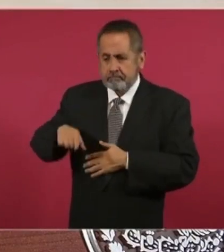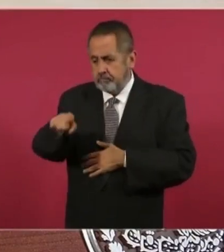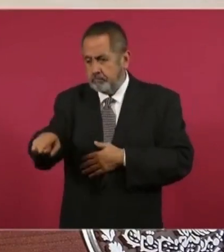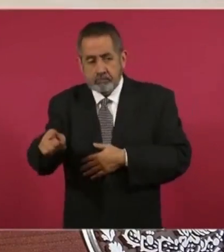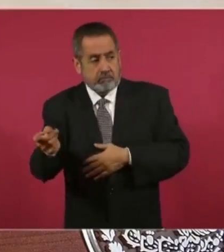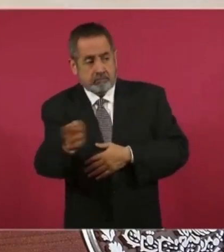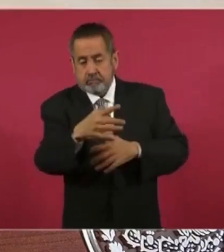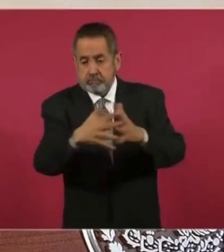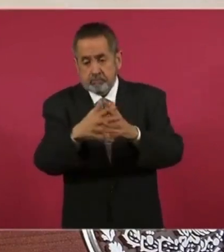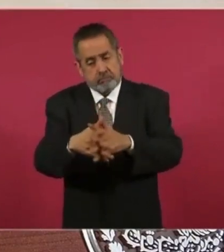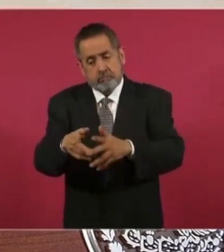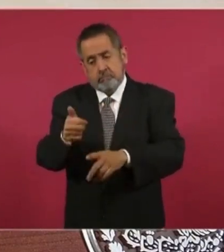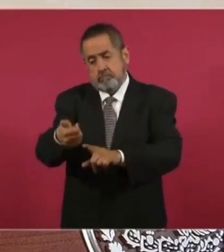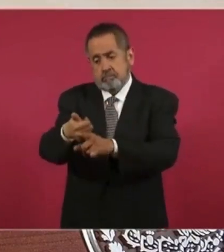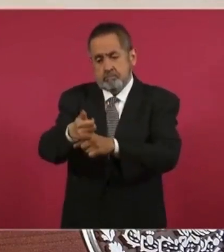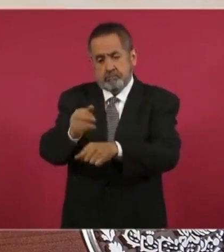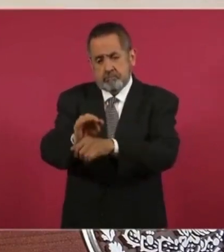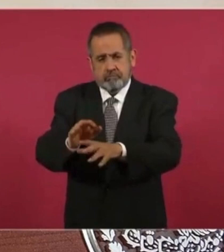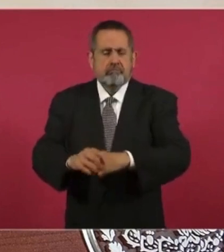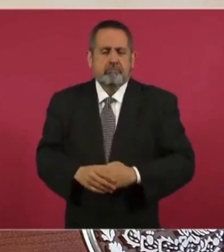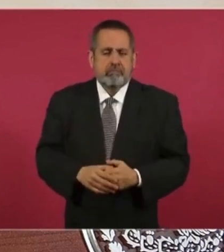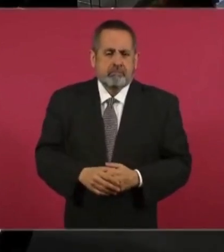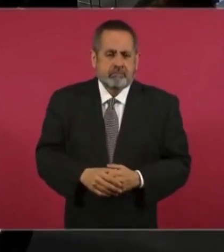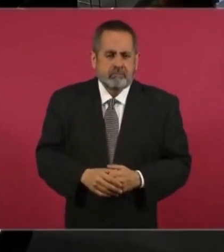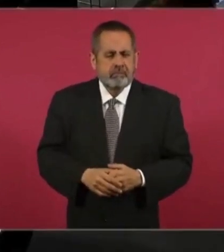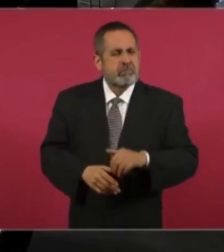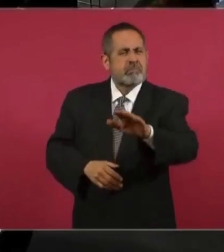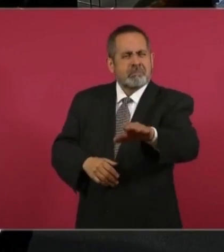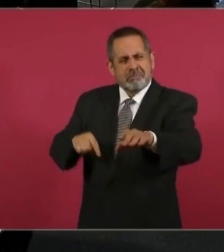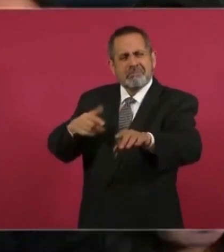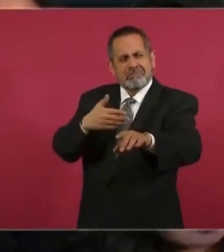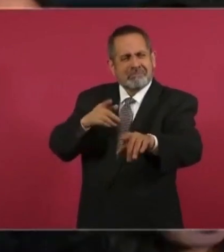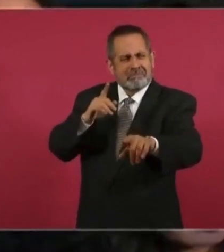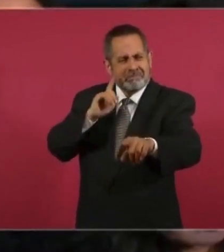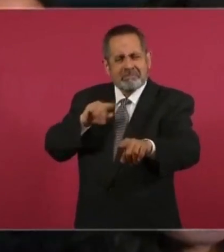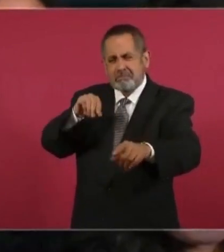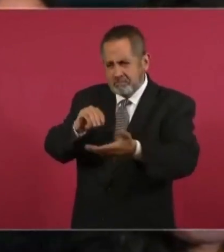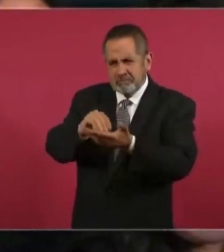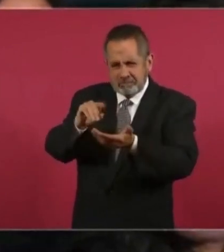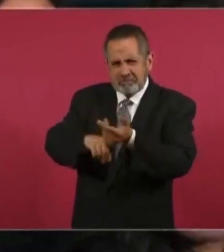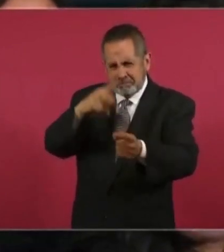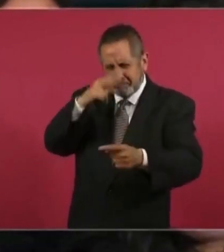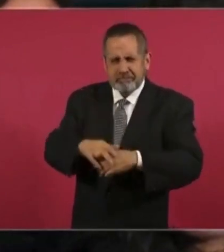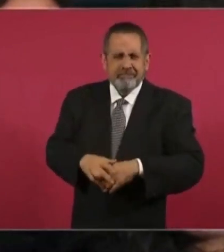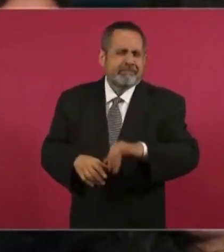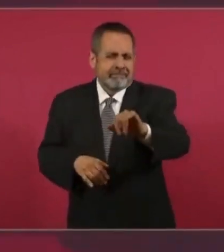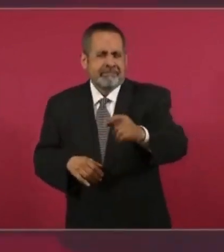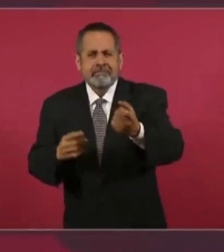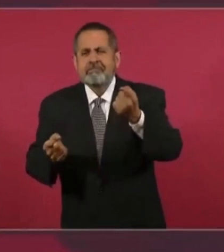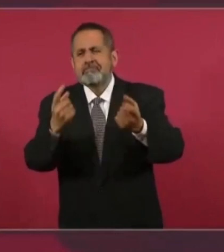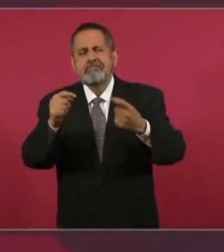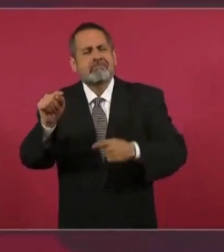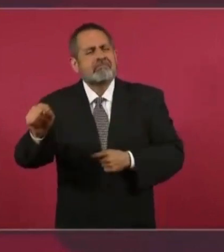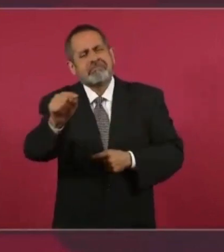defensa. Pero lo que pasaba antes, pues. Está pasando aquí en México. Sí, todavía en algunos casos,